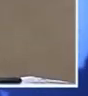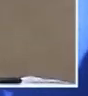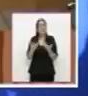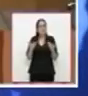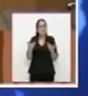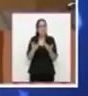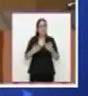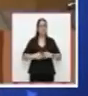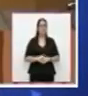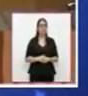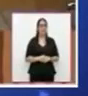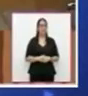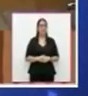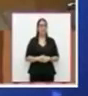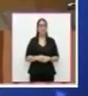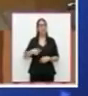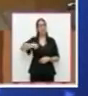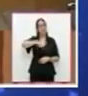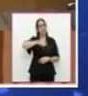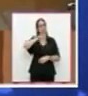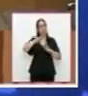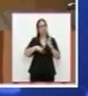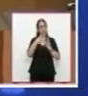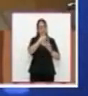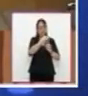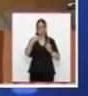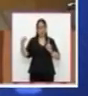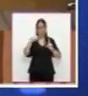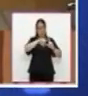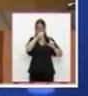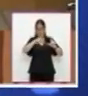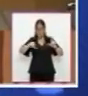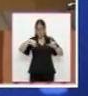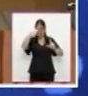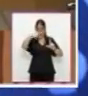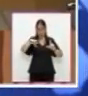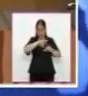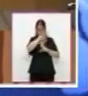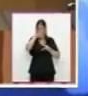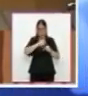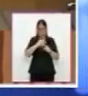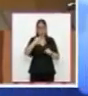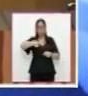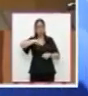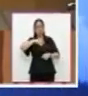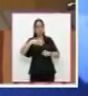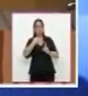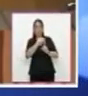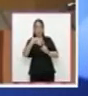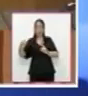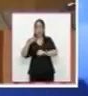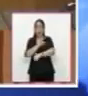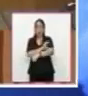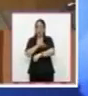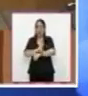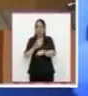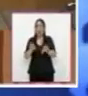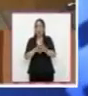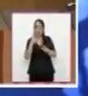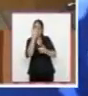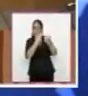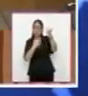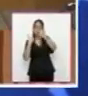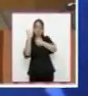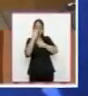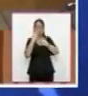reto muy importante. Serán las mayores elecciones de nuestra historia democrática. Más de 21.000 cargos de elección popular,